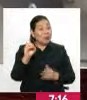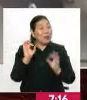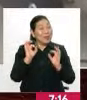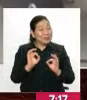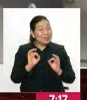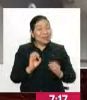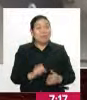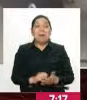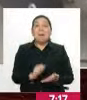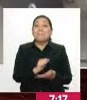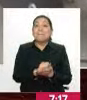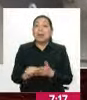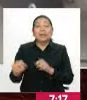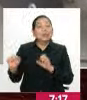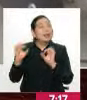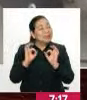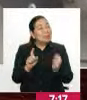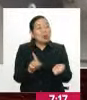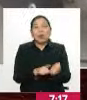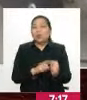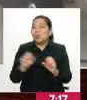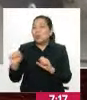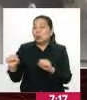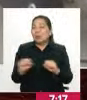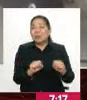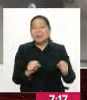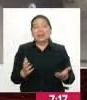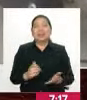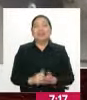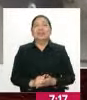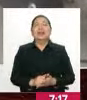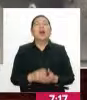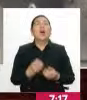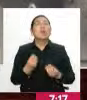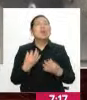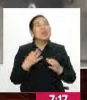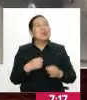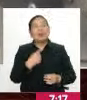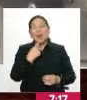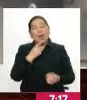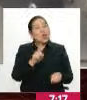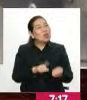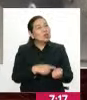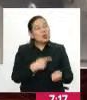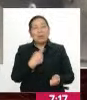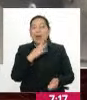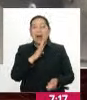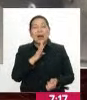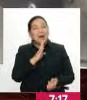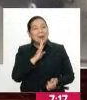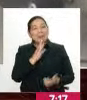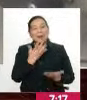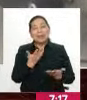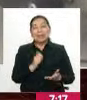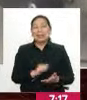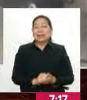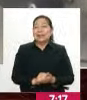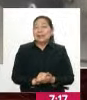octubre decimos mes de los temblores. ¿De dónde viene esta teoría, ¿no? Y llevar